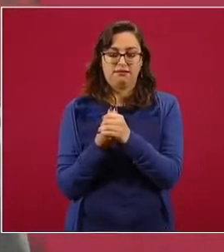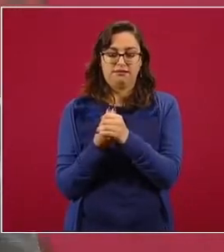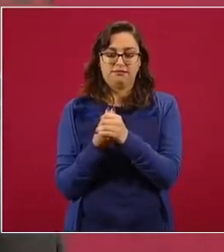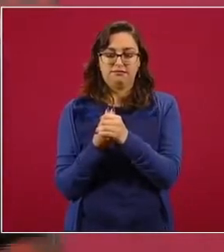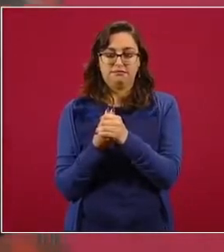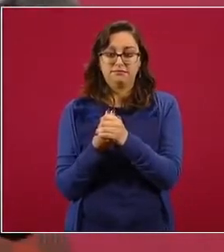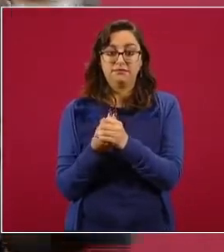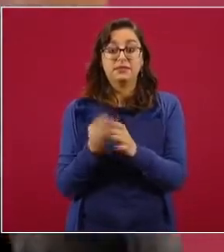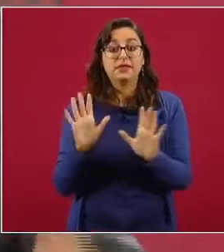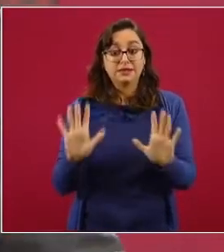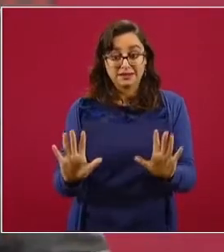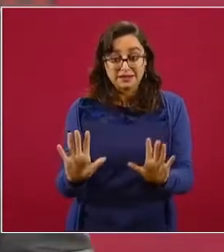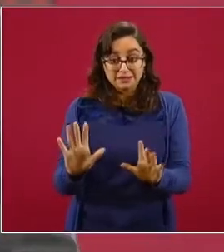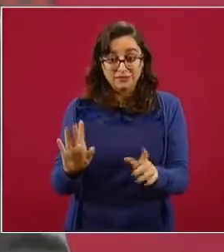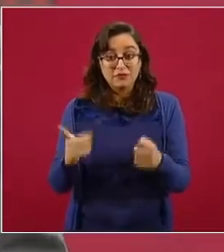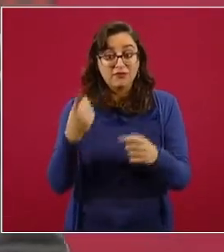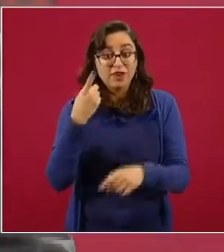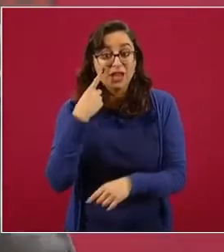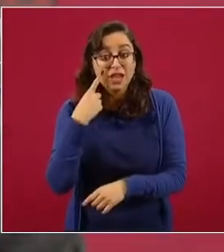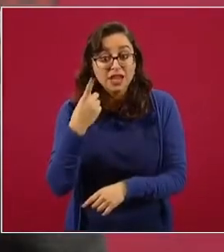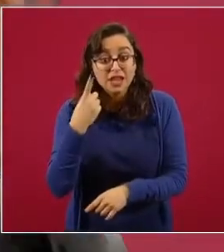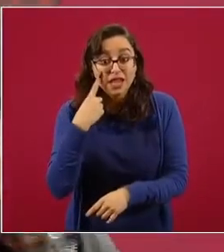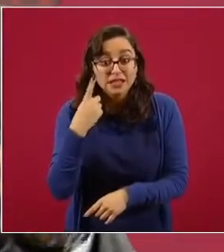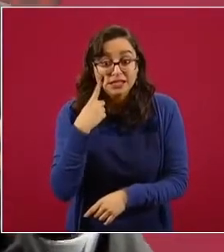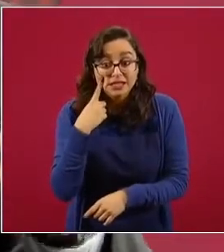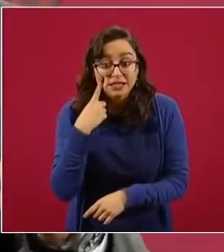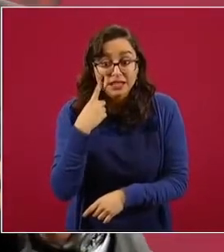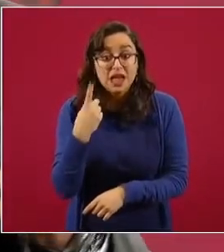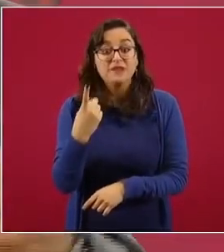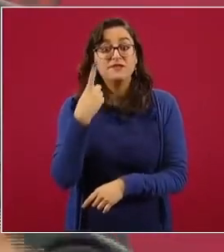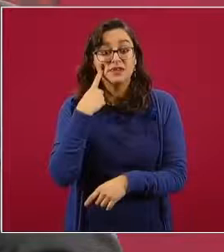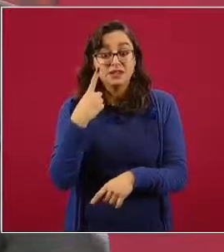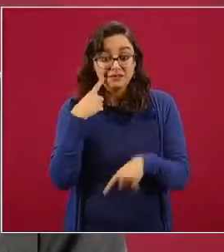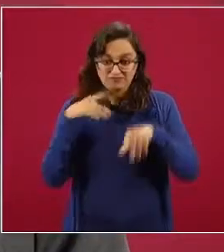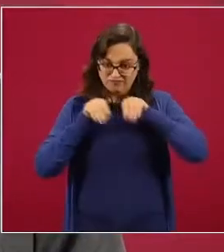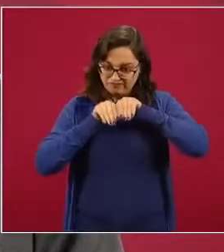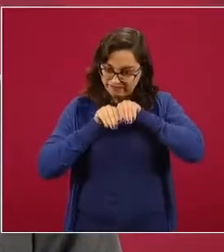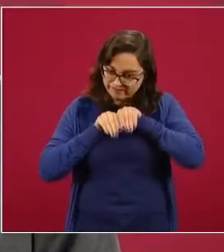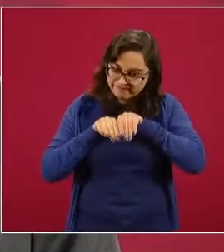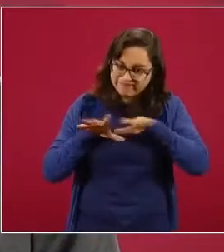que se oiga bien y que se oiga lejos.